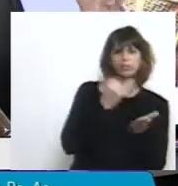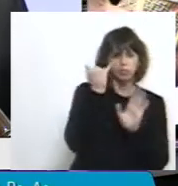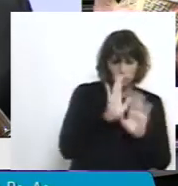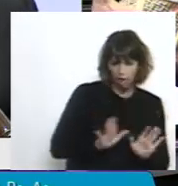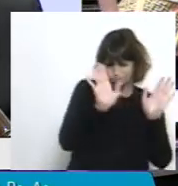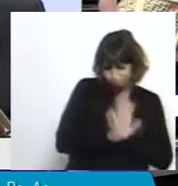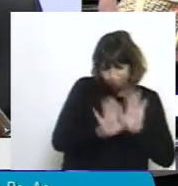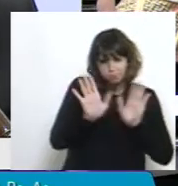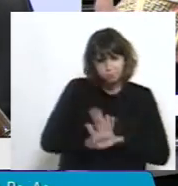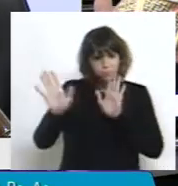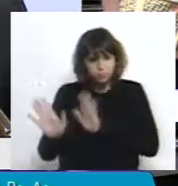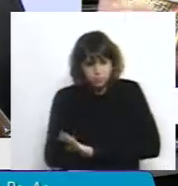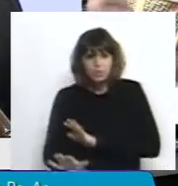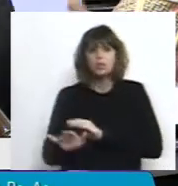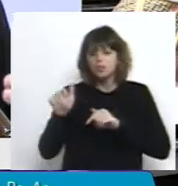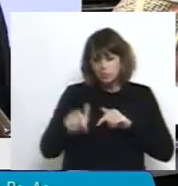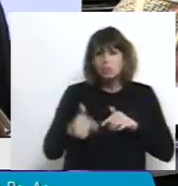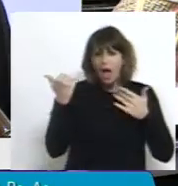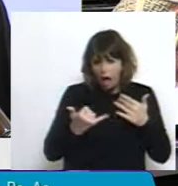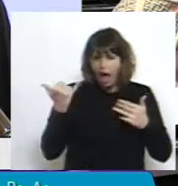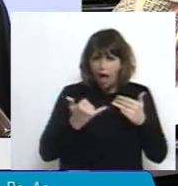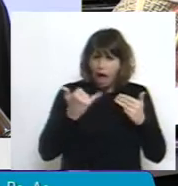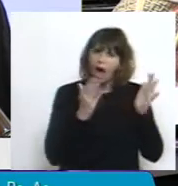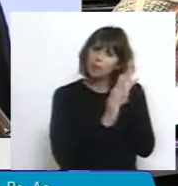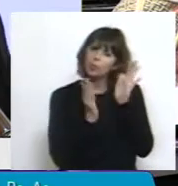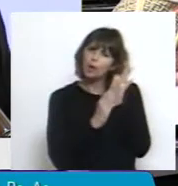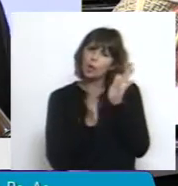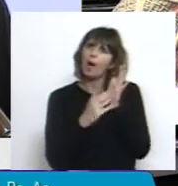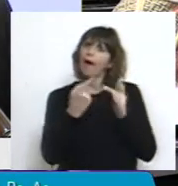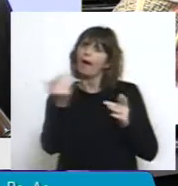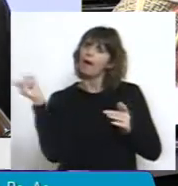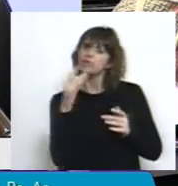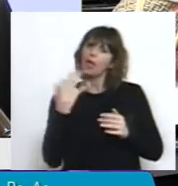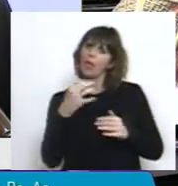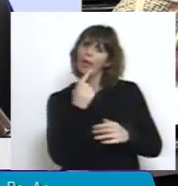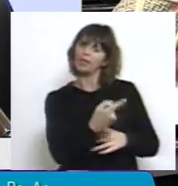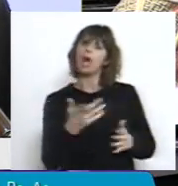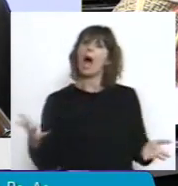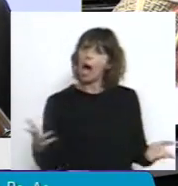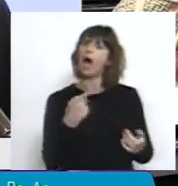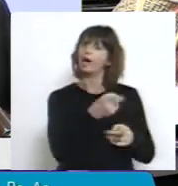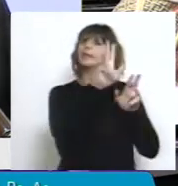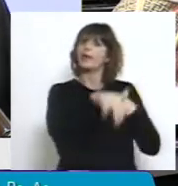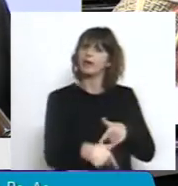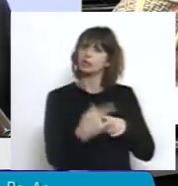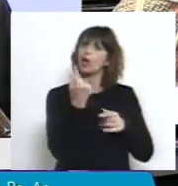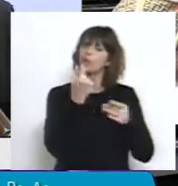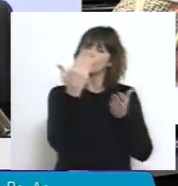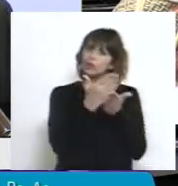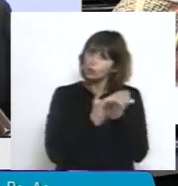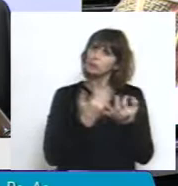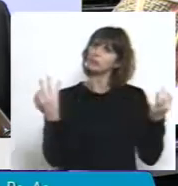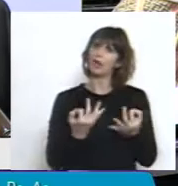con esta consistencia fiscal, por lo menos debieran decir que en líneas generales este presupuesto es sustentable. Sin embargo, no lo